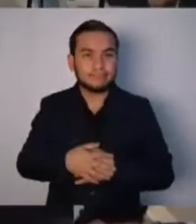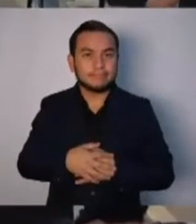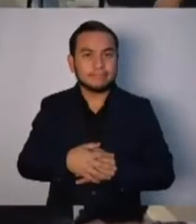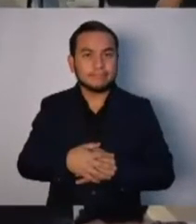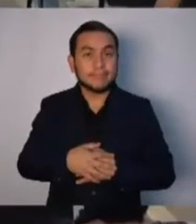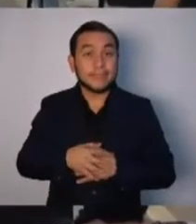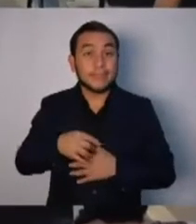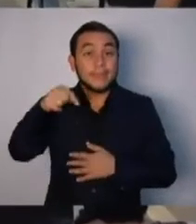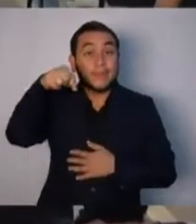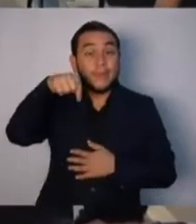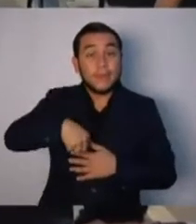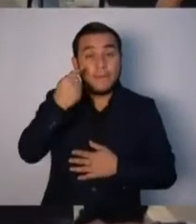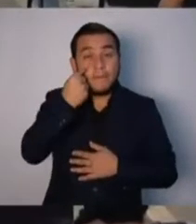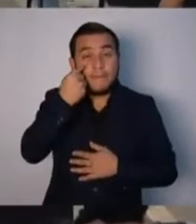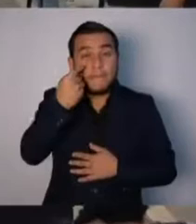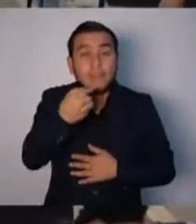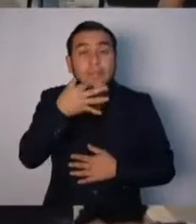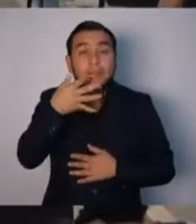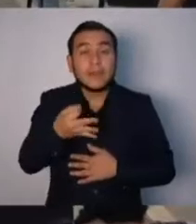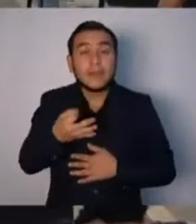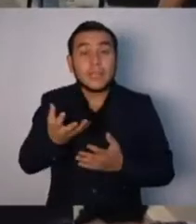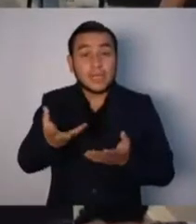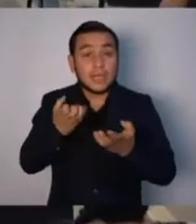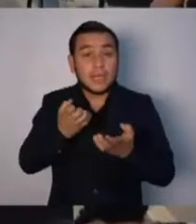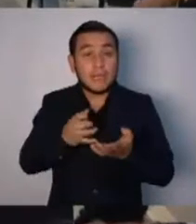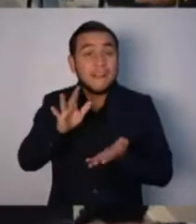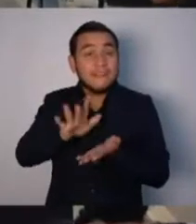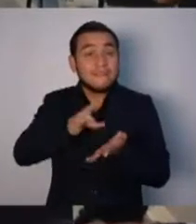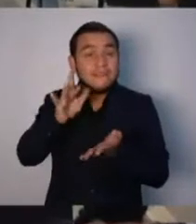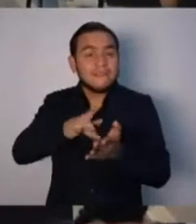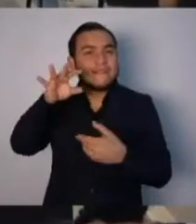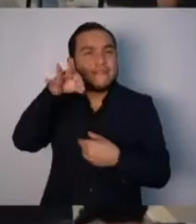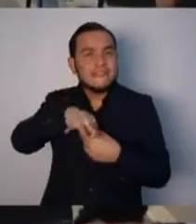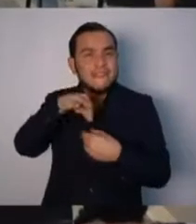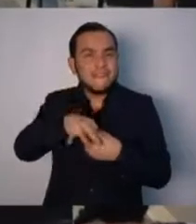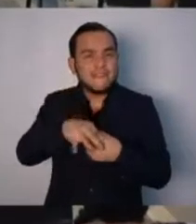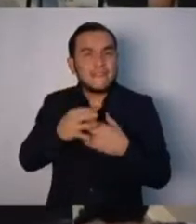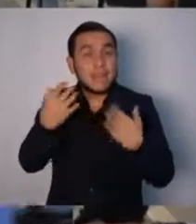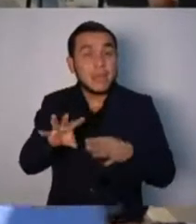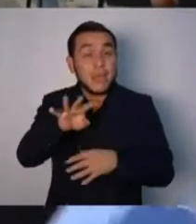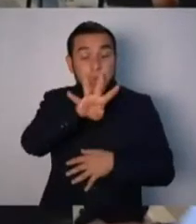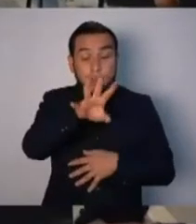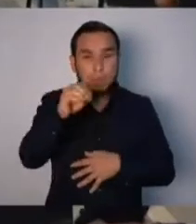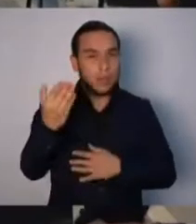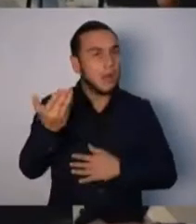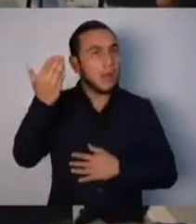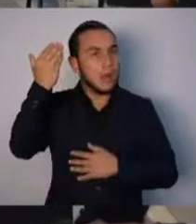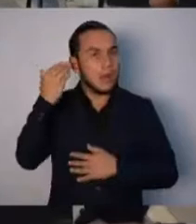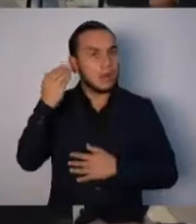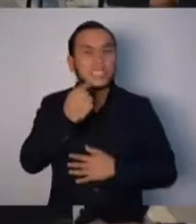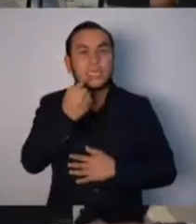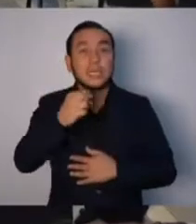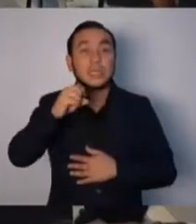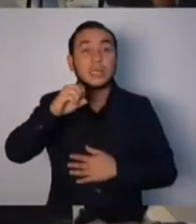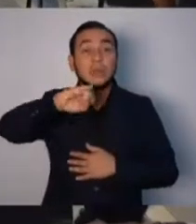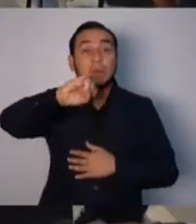y ahora vienen e intentan sacarle el último jugo el limoncito ya se lo sacaron por 40 años estaba la junta revolucionaria